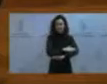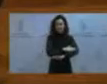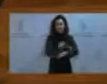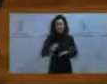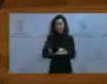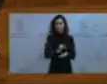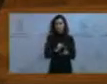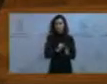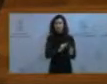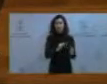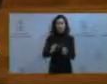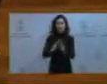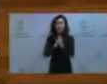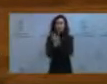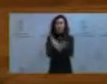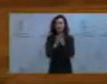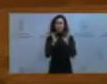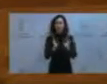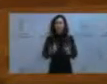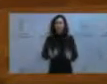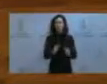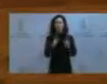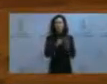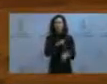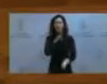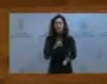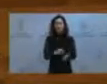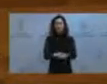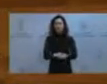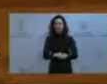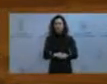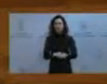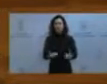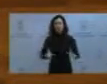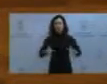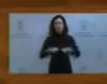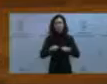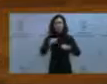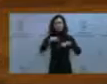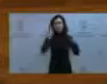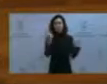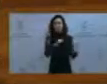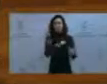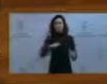contrata, realiza un contrato de concertación público-privada. Bien.